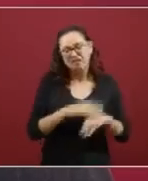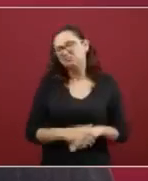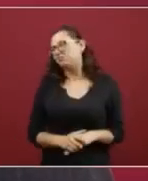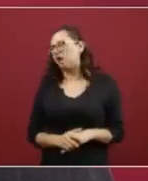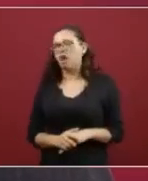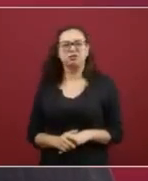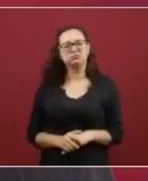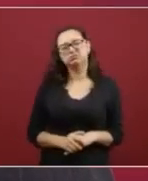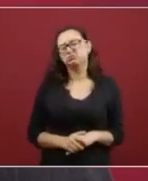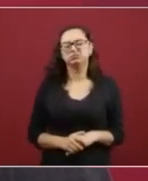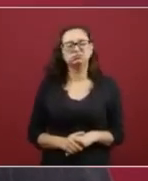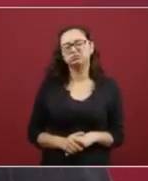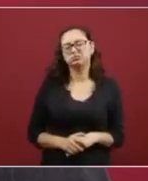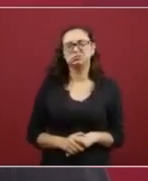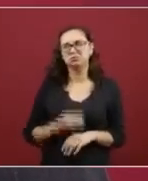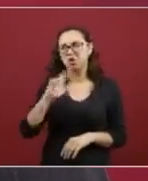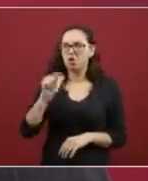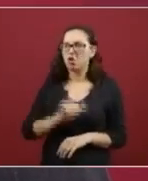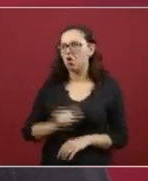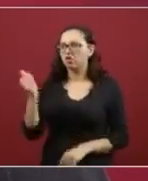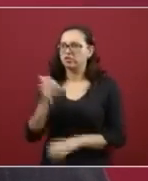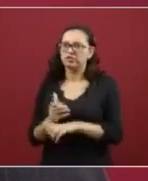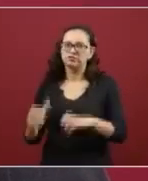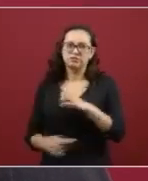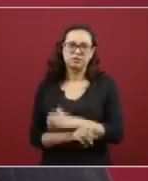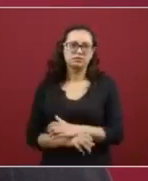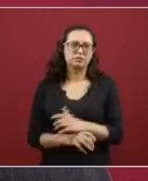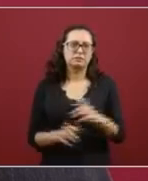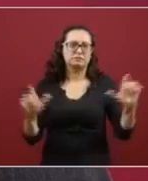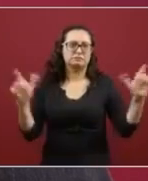con la campaña en contra del magisterio,